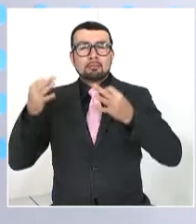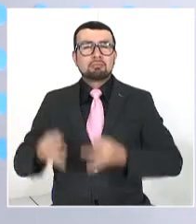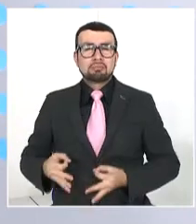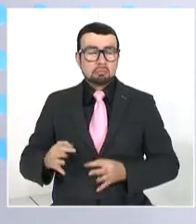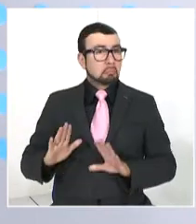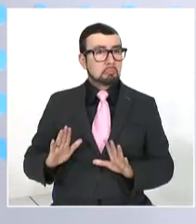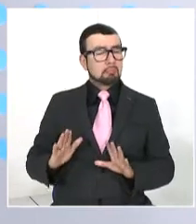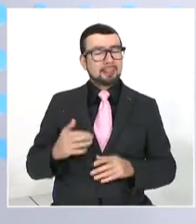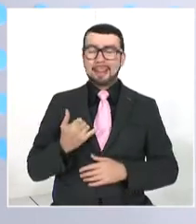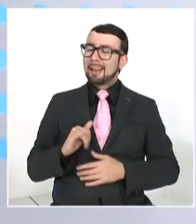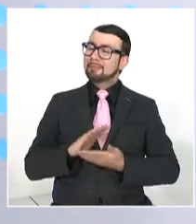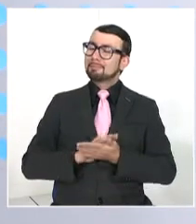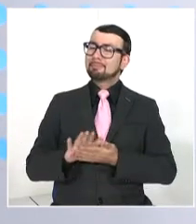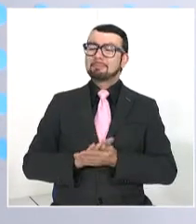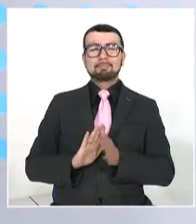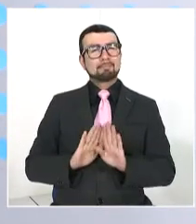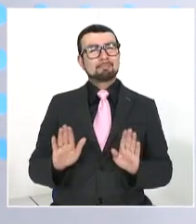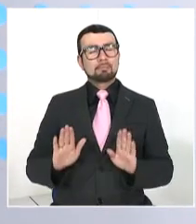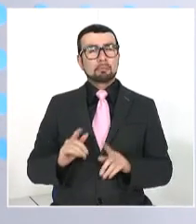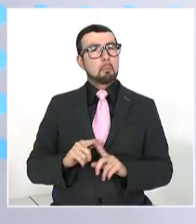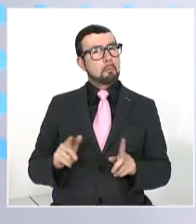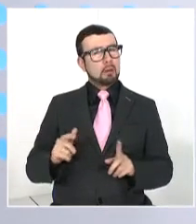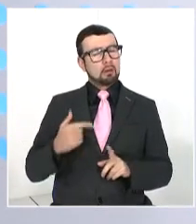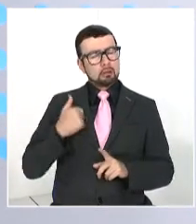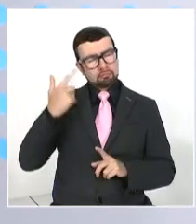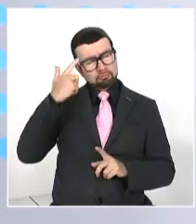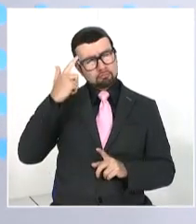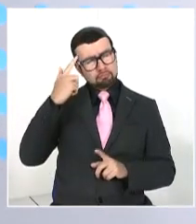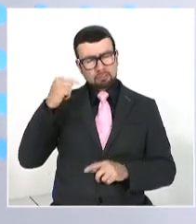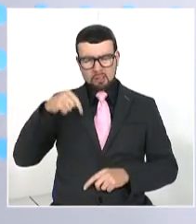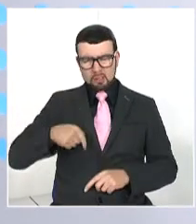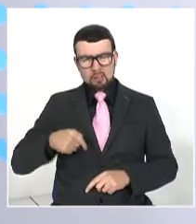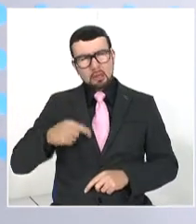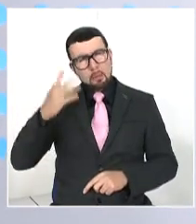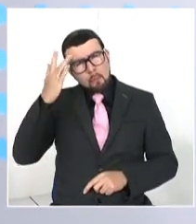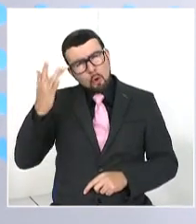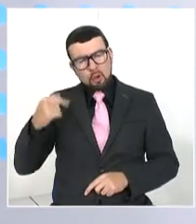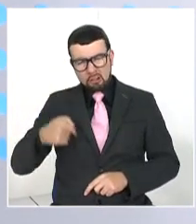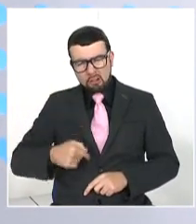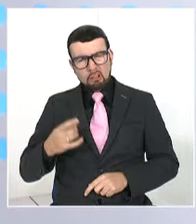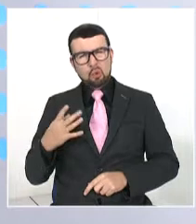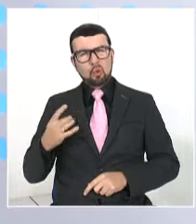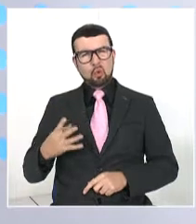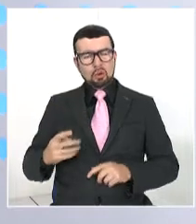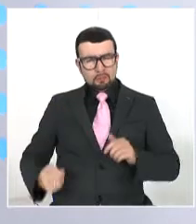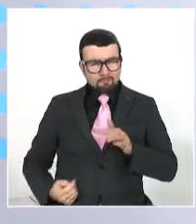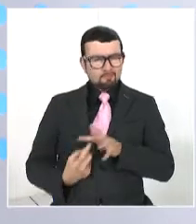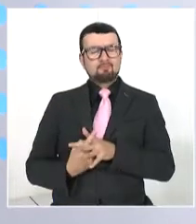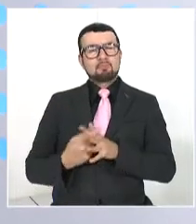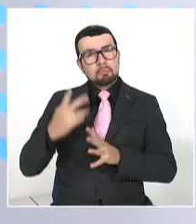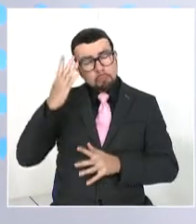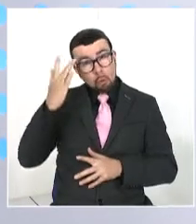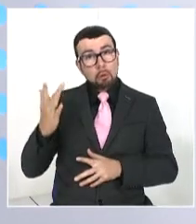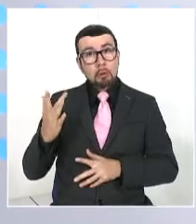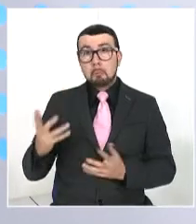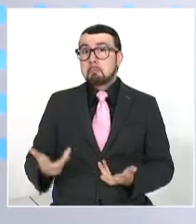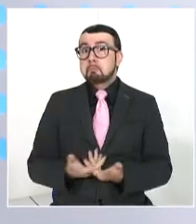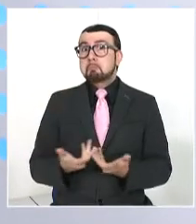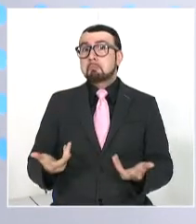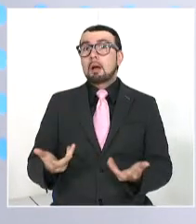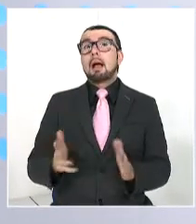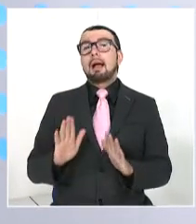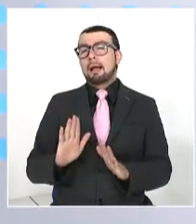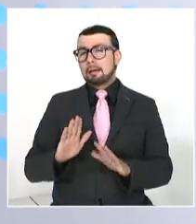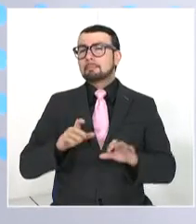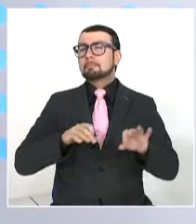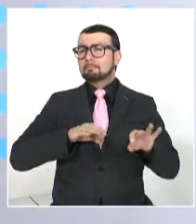me pregunto, bueno, ¿y por qué tengo este dolor? ¿De dónde nace y cuál es el origen de este dolor? Y eso es lo que les vamos a estar